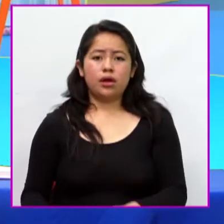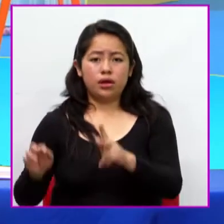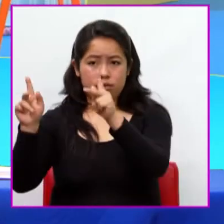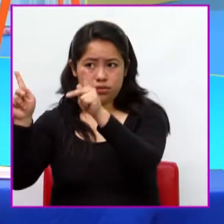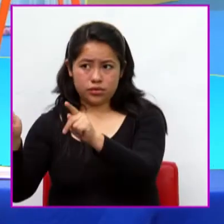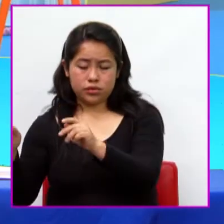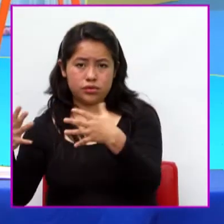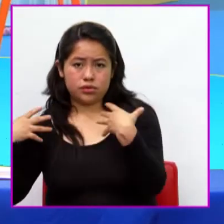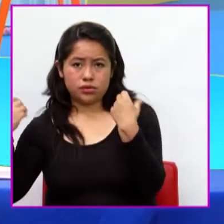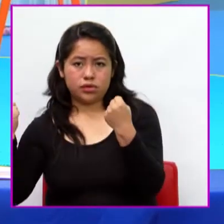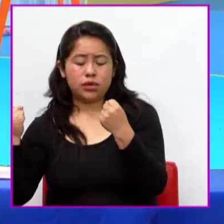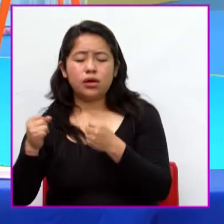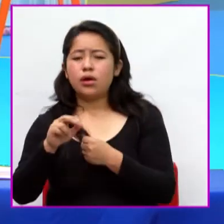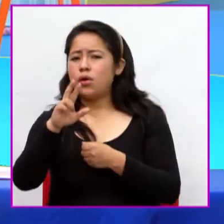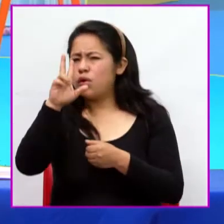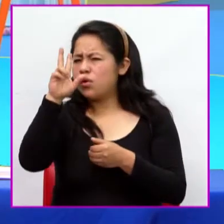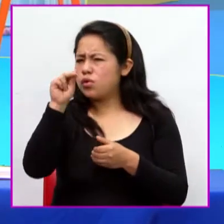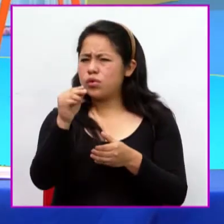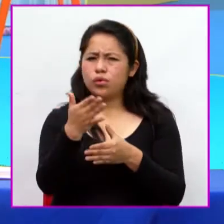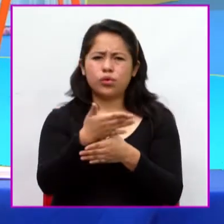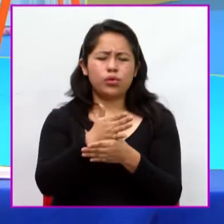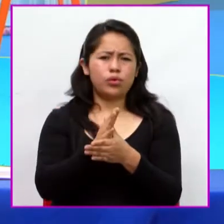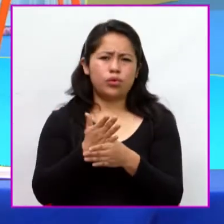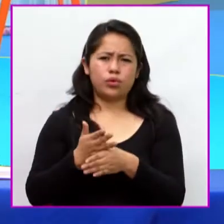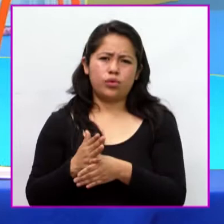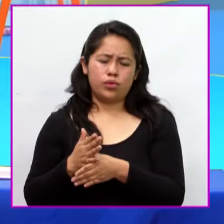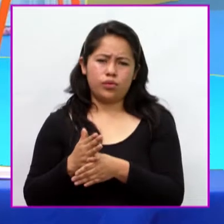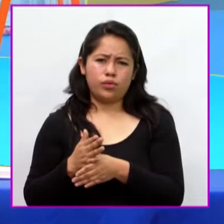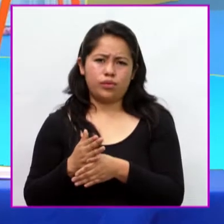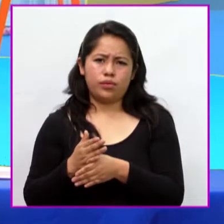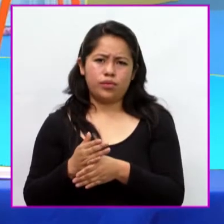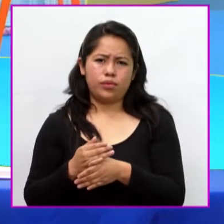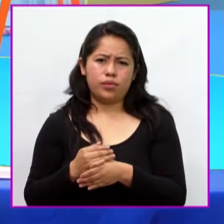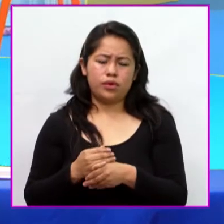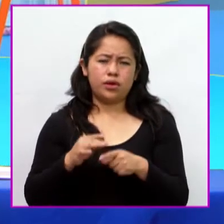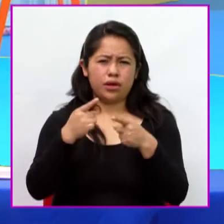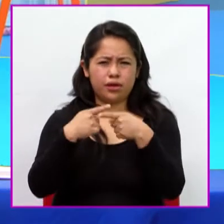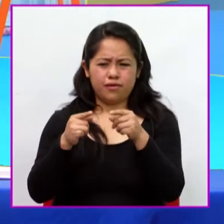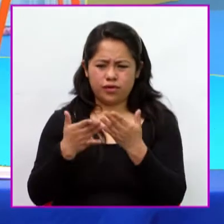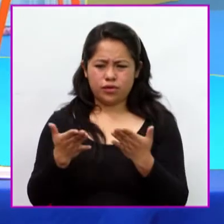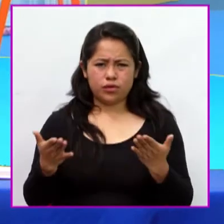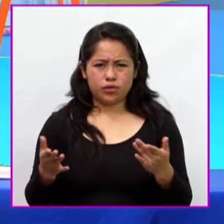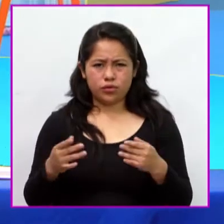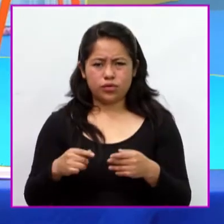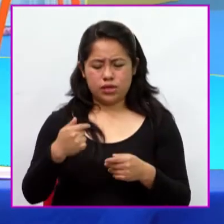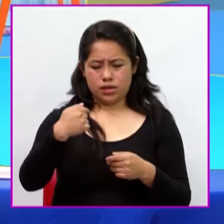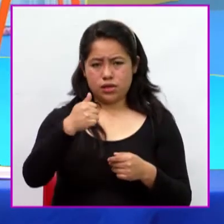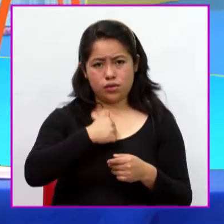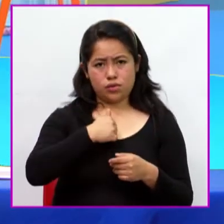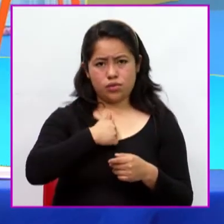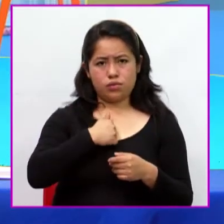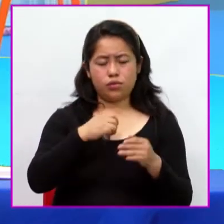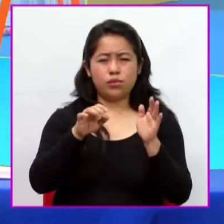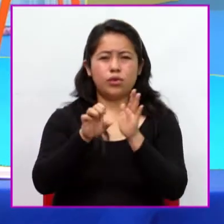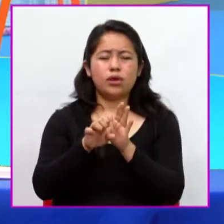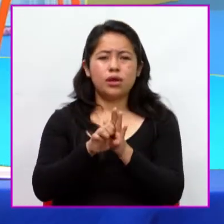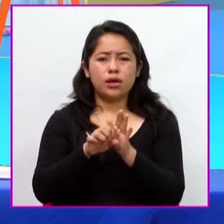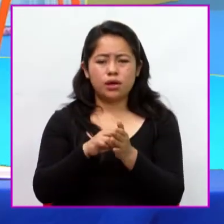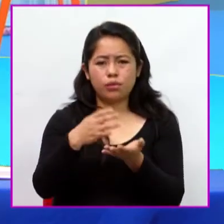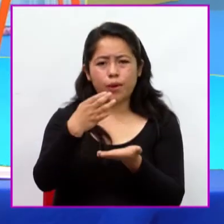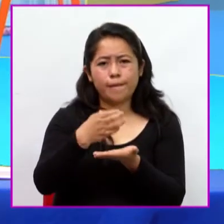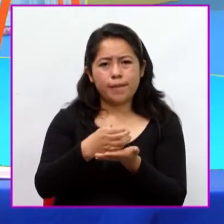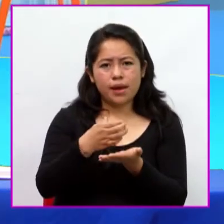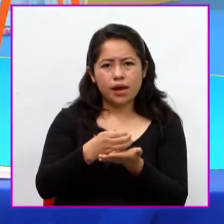no compartir utensilios personales, como por ejemplo vasos, cucharas,